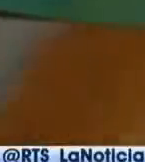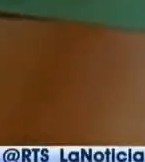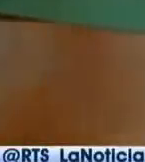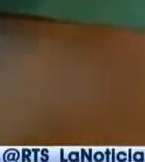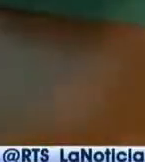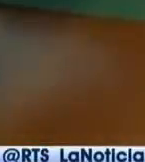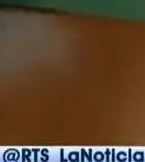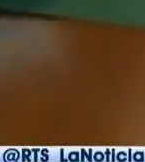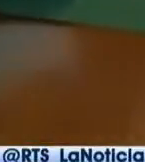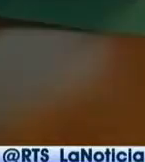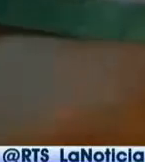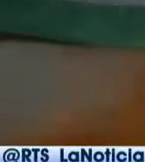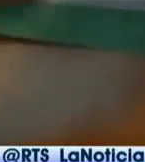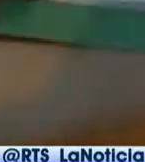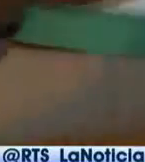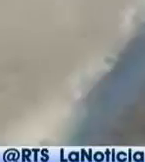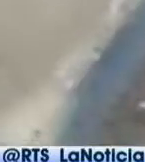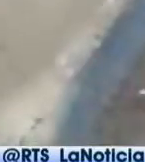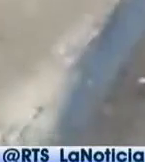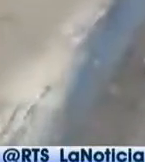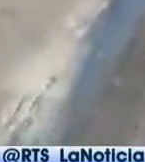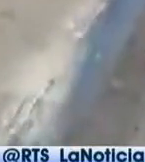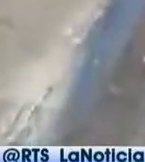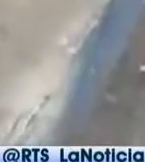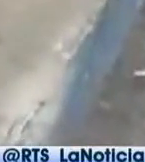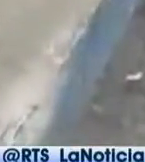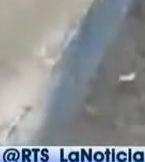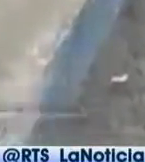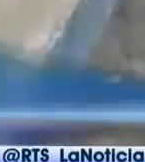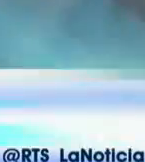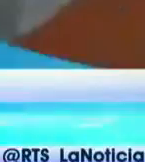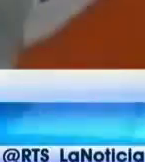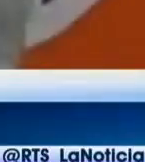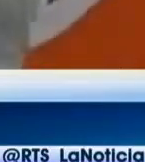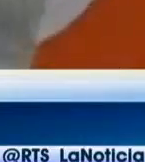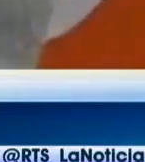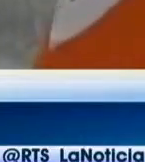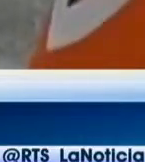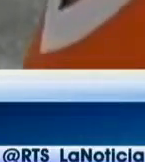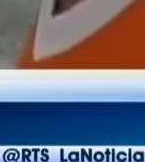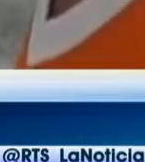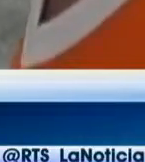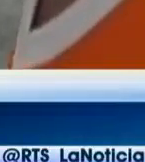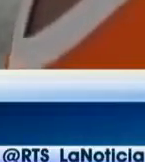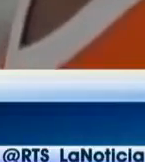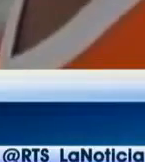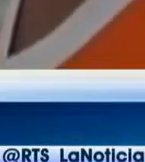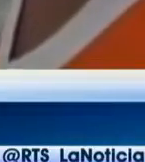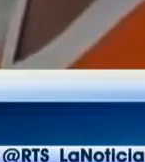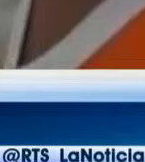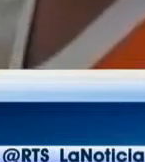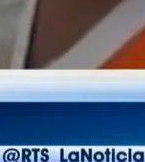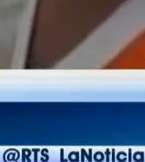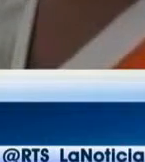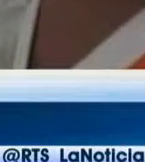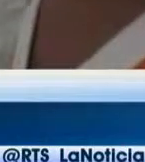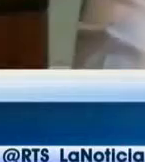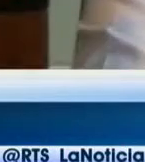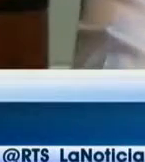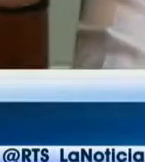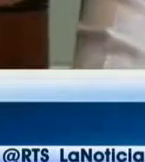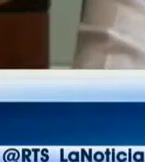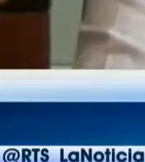Con la pena máxima por el delito de violación fue sentenciado Jorge A., quien está acusado de abusar sexualmente de sus tres hijas.